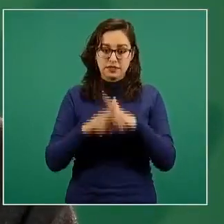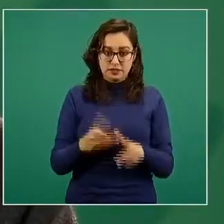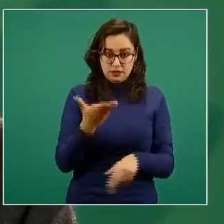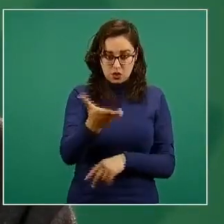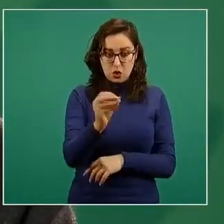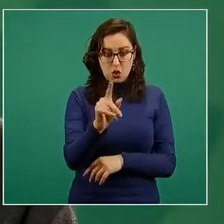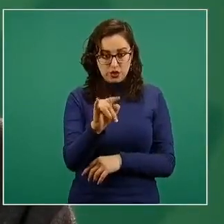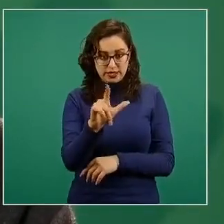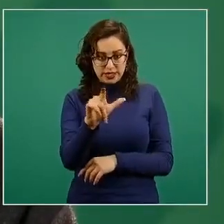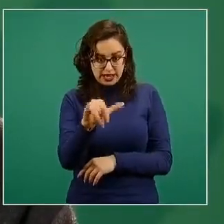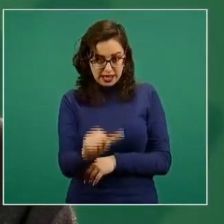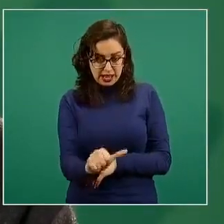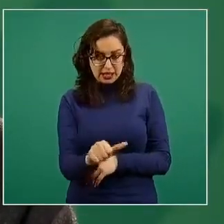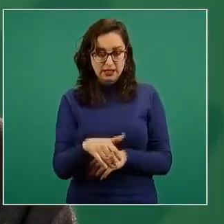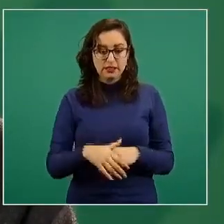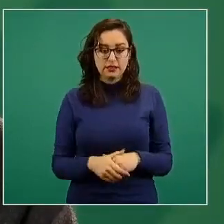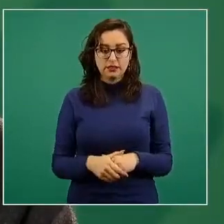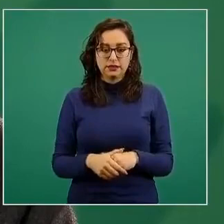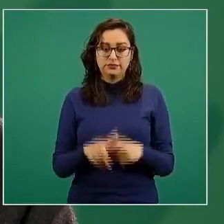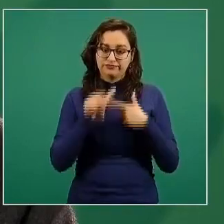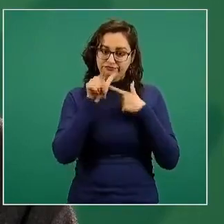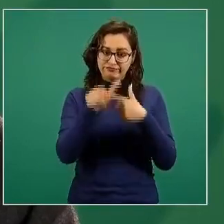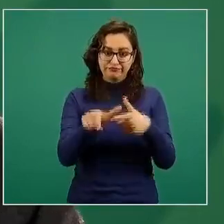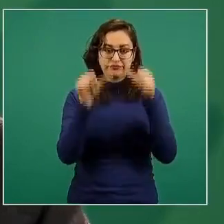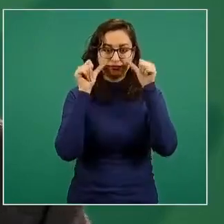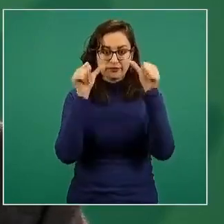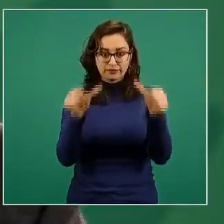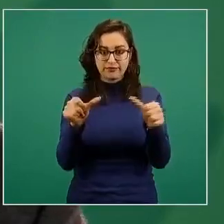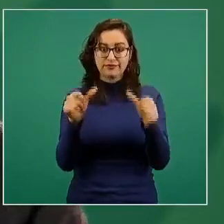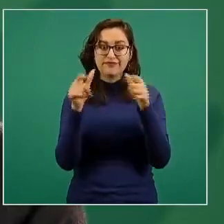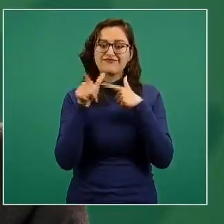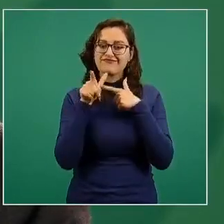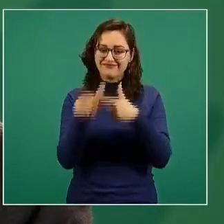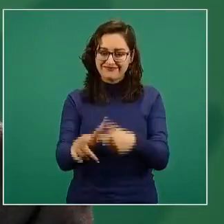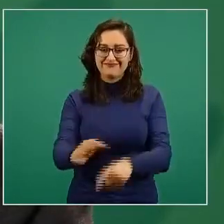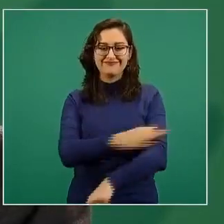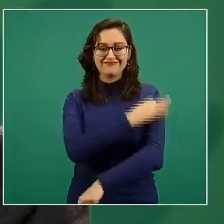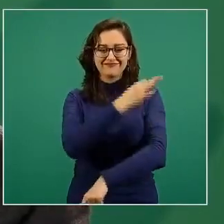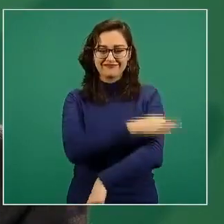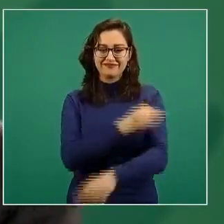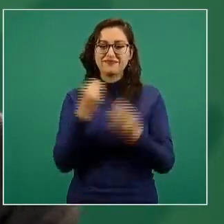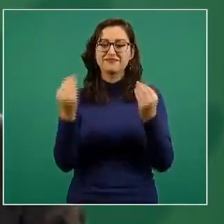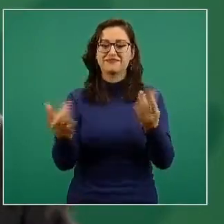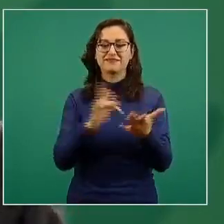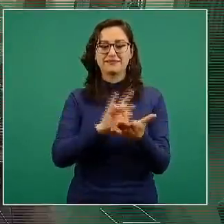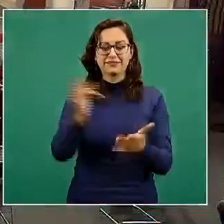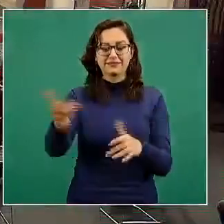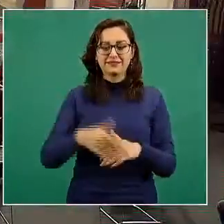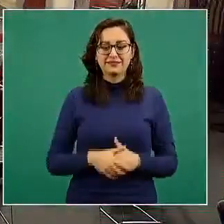si nos acompaña, y seguimos al pendiente, seguimos vacunando. Muchas gracias.